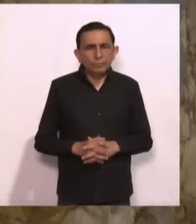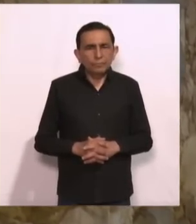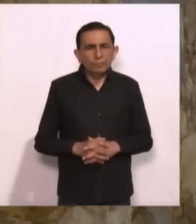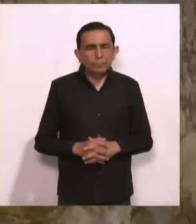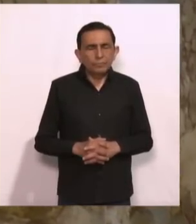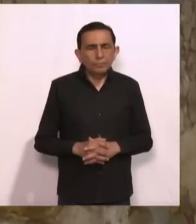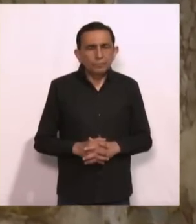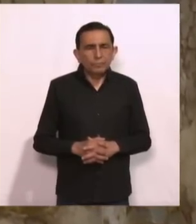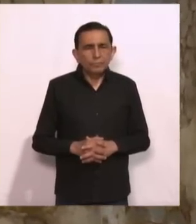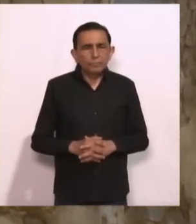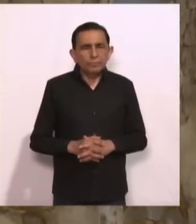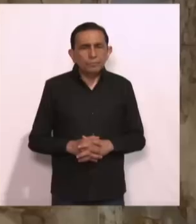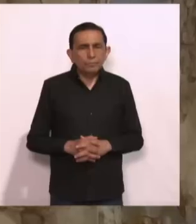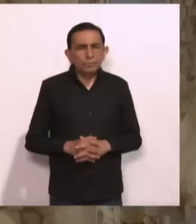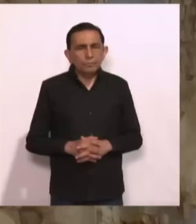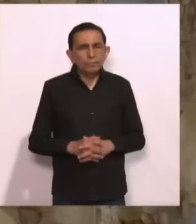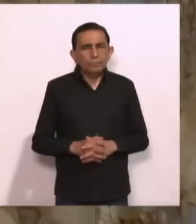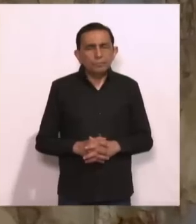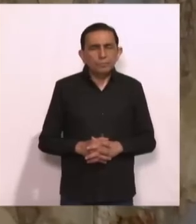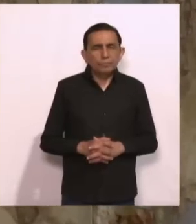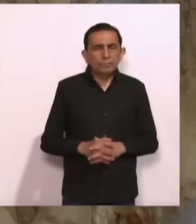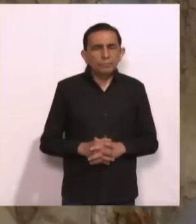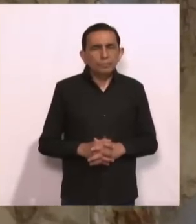cruz, reunió a sus